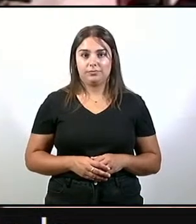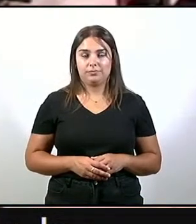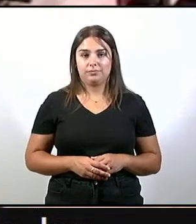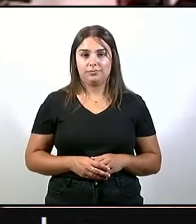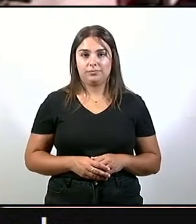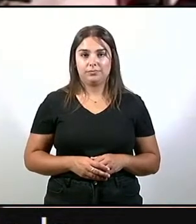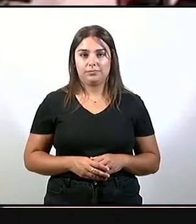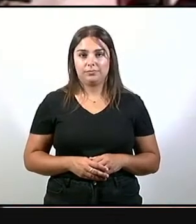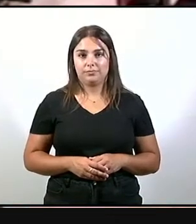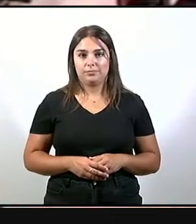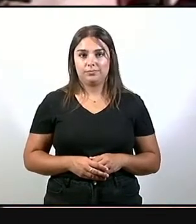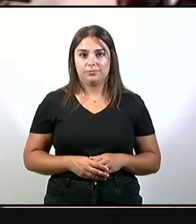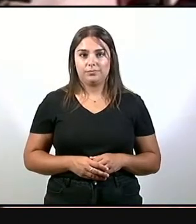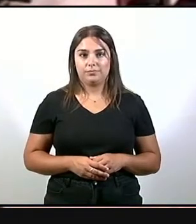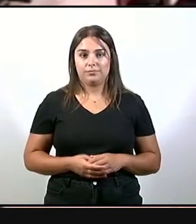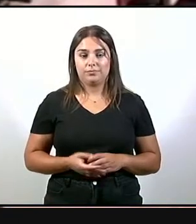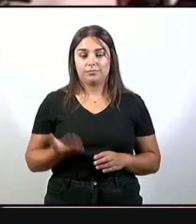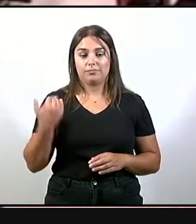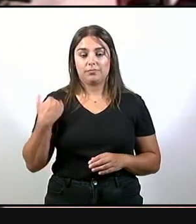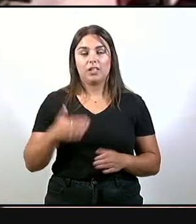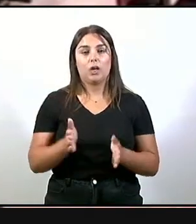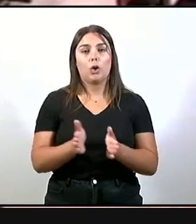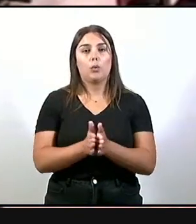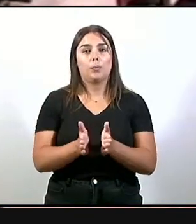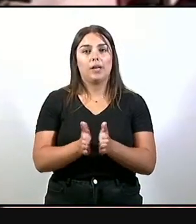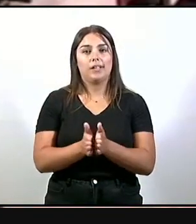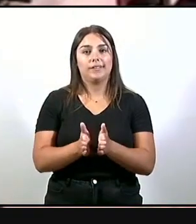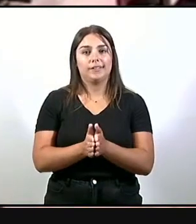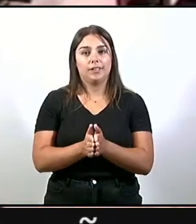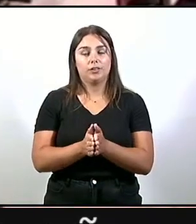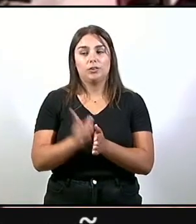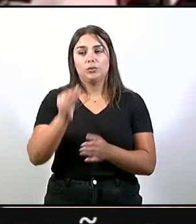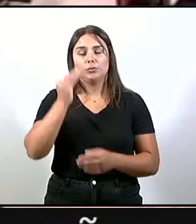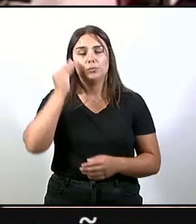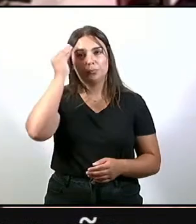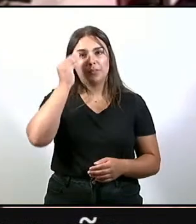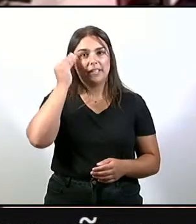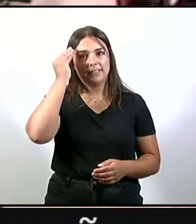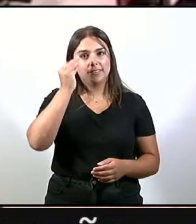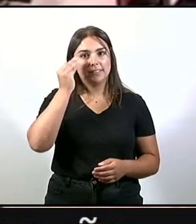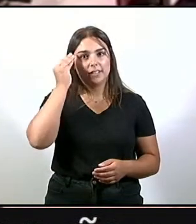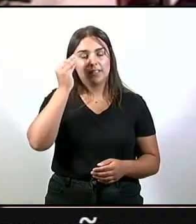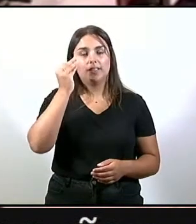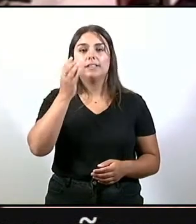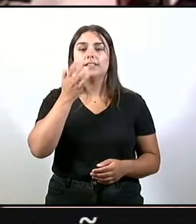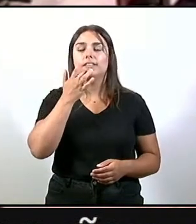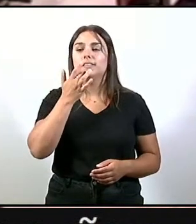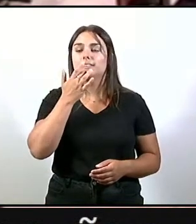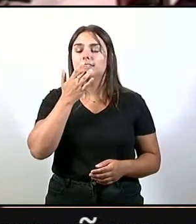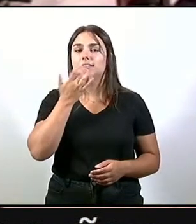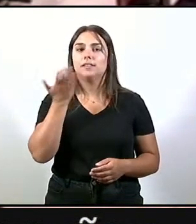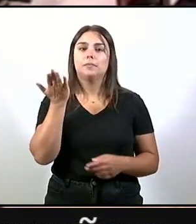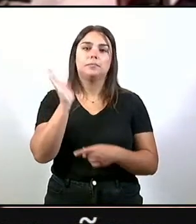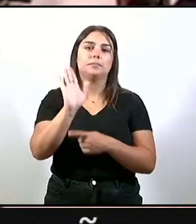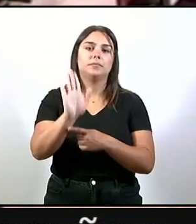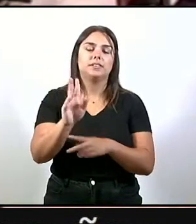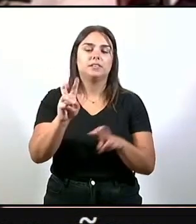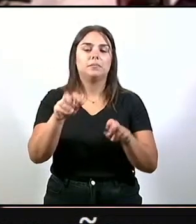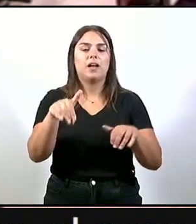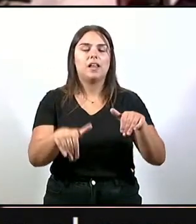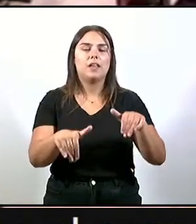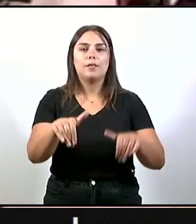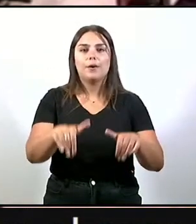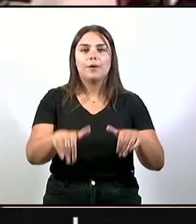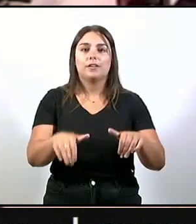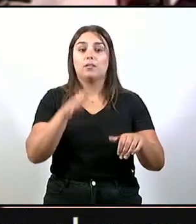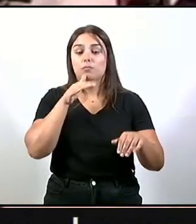Ha comentado antes, a la pregunta del compañero, que no ha pensado todavía si se presentaría, en el caso de unas hipotéticas elecciones,